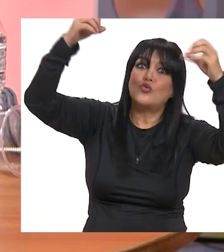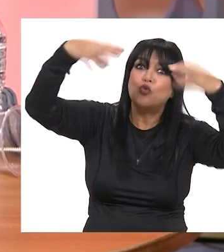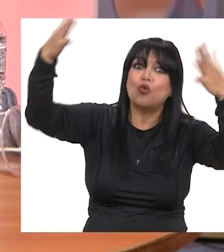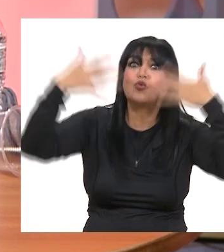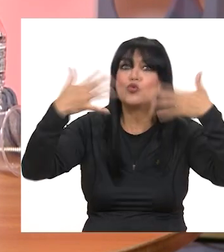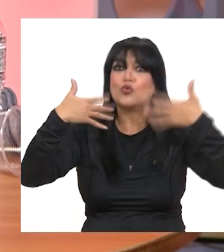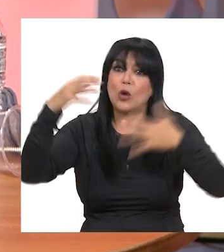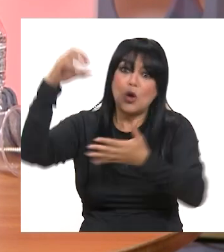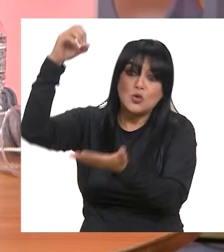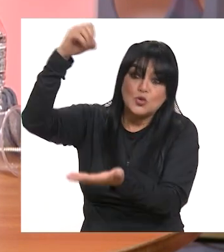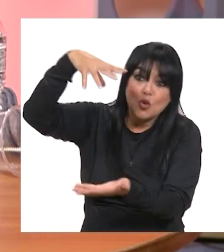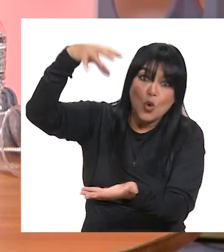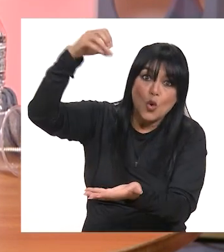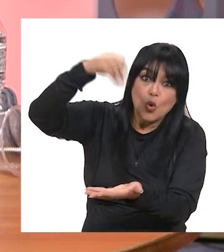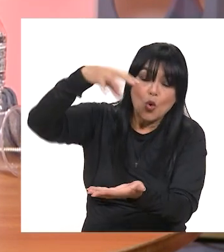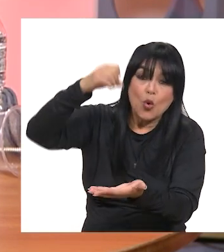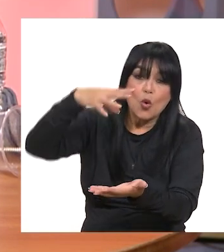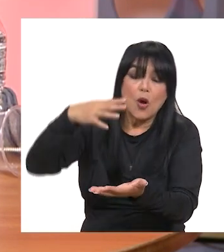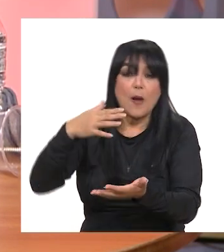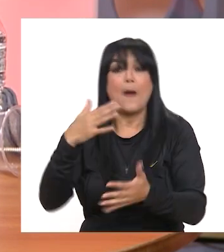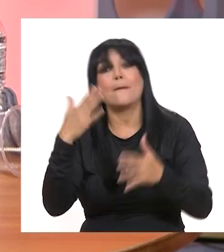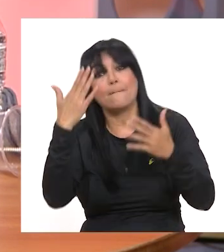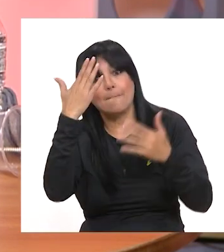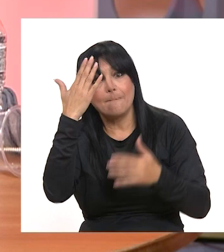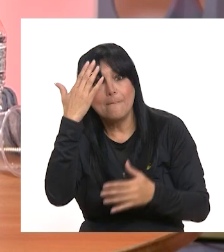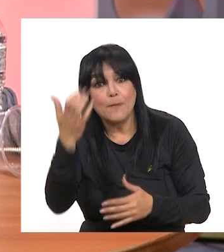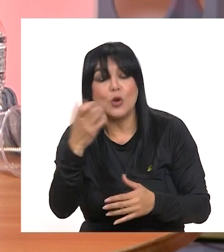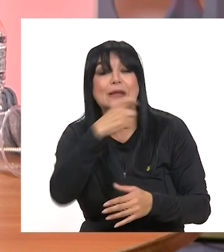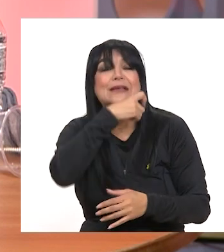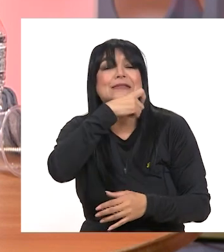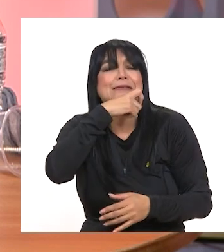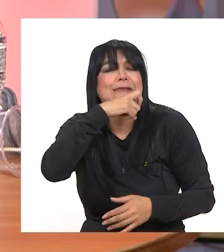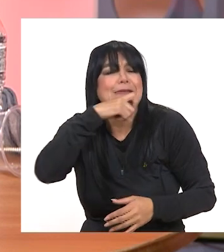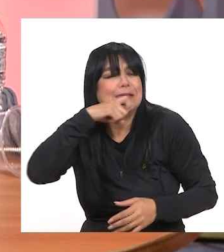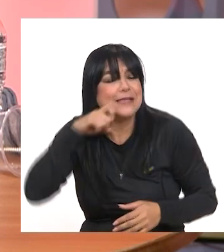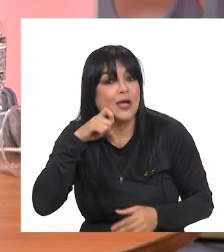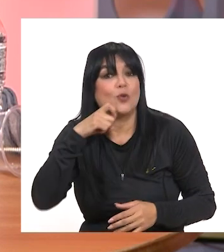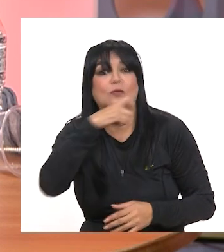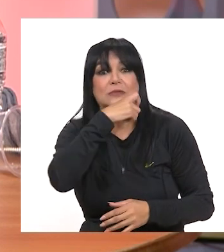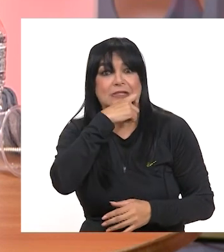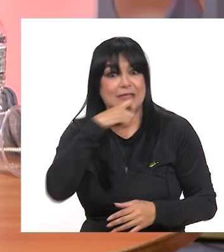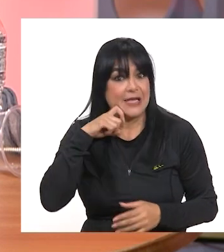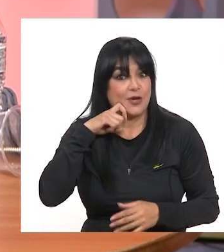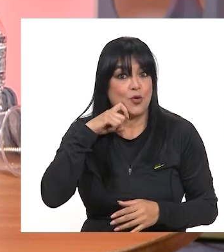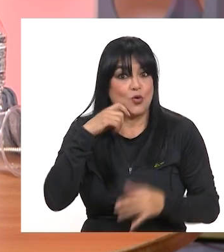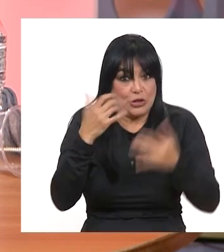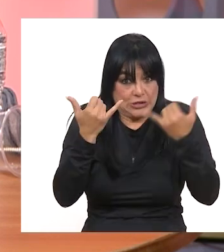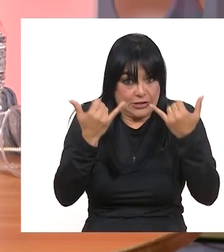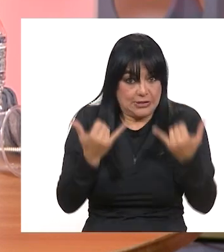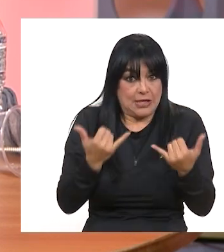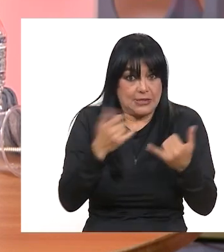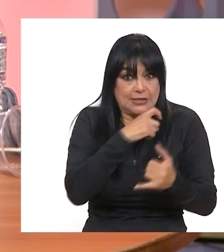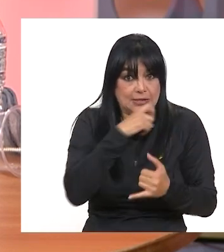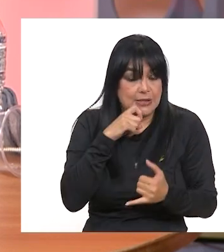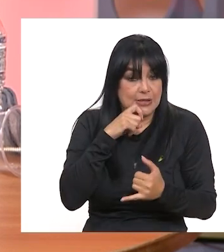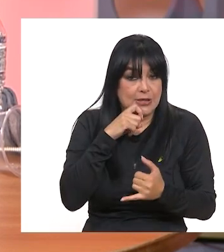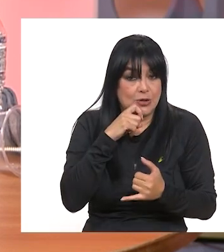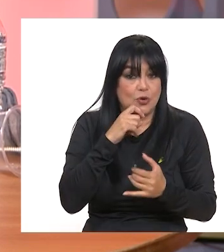dé bastante sol, porque una vez que esté seco, completamente seco, tendrán que